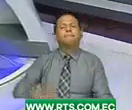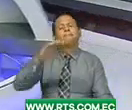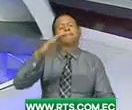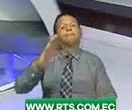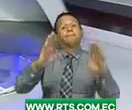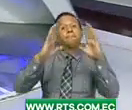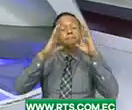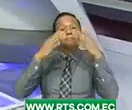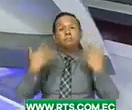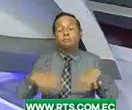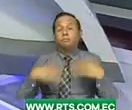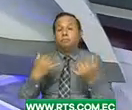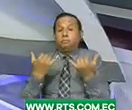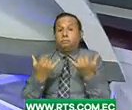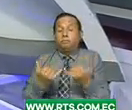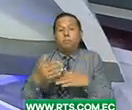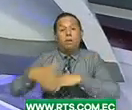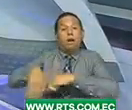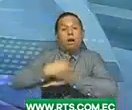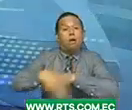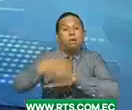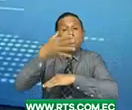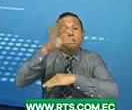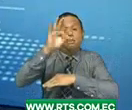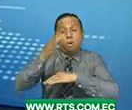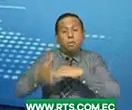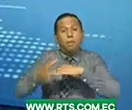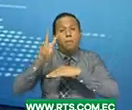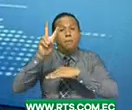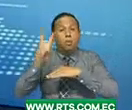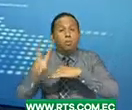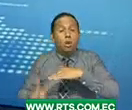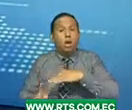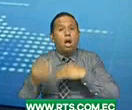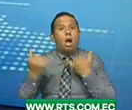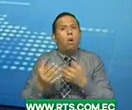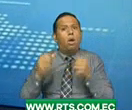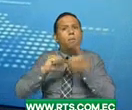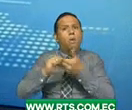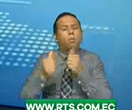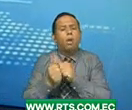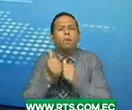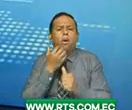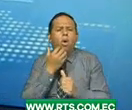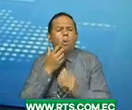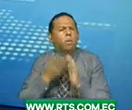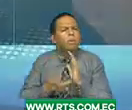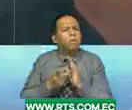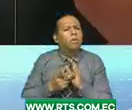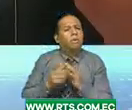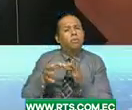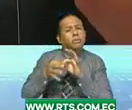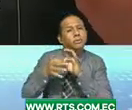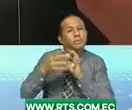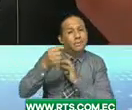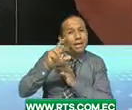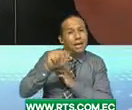Atentos, amigos, porque desde la 19 y Venezuela se reportan novedades a esta hora. ¿Qué ocurre allí, Charlie?